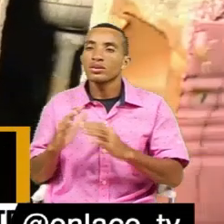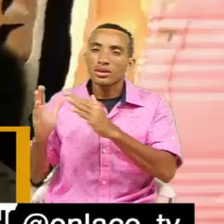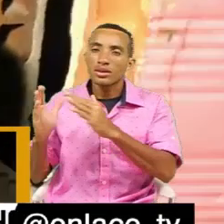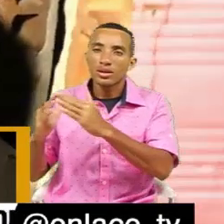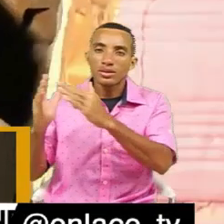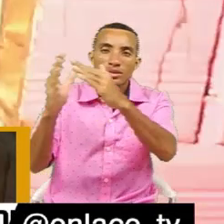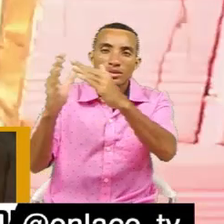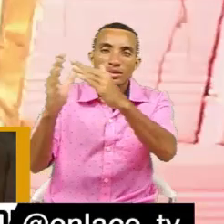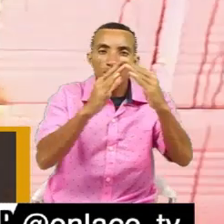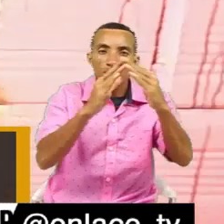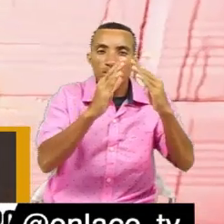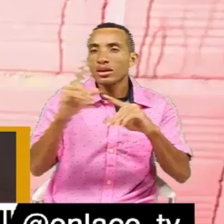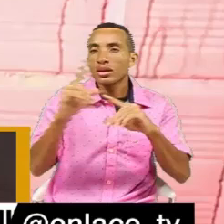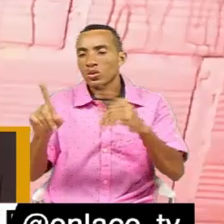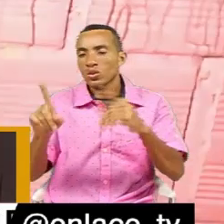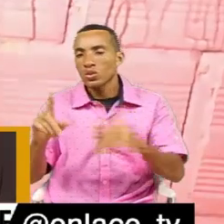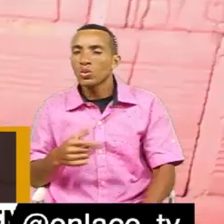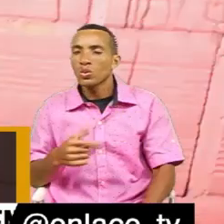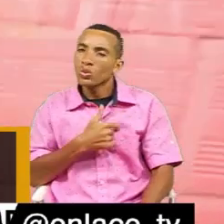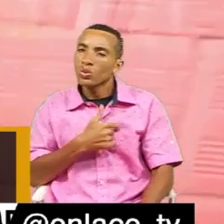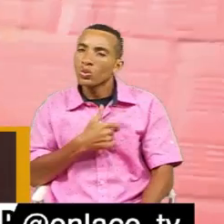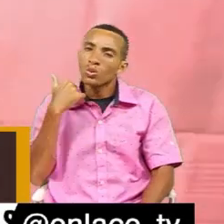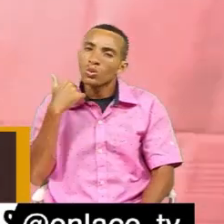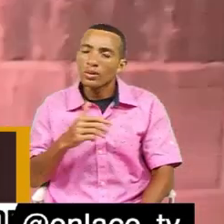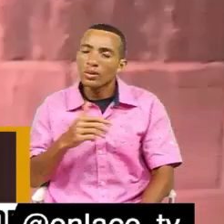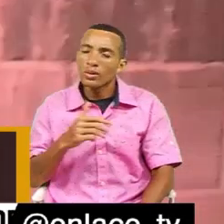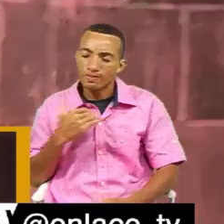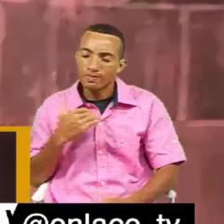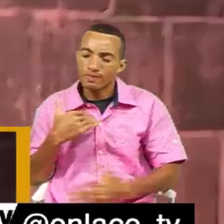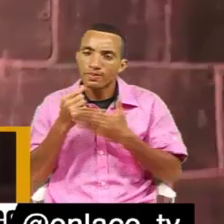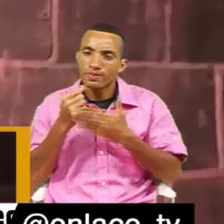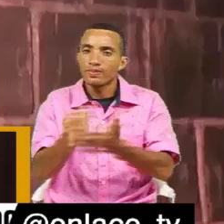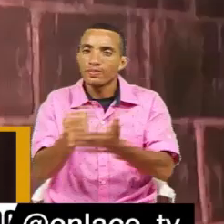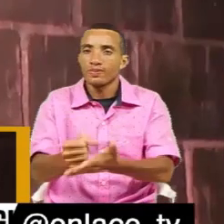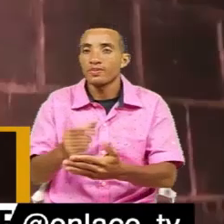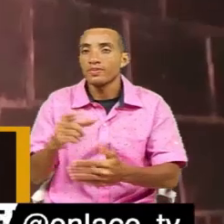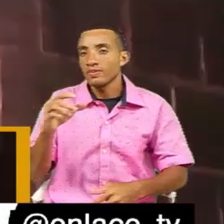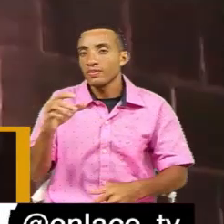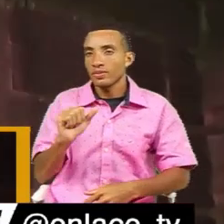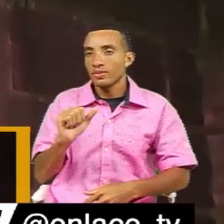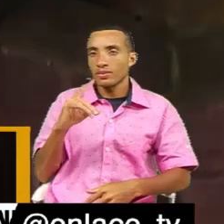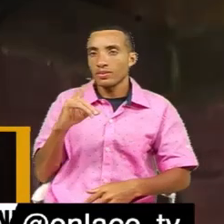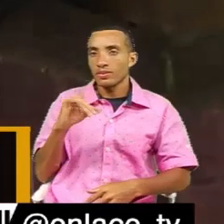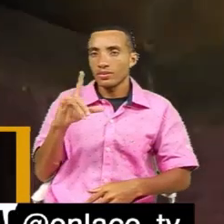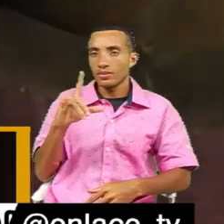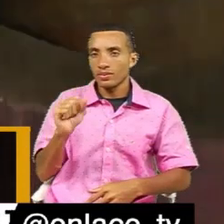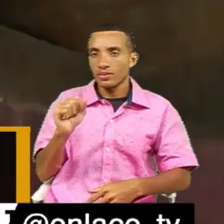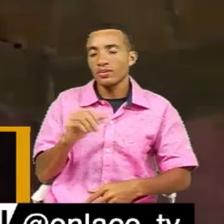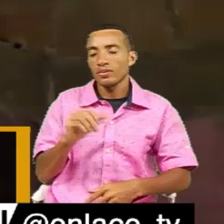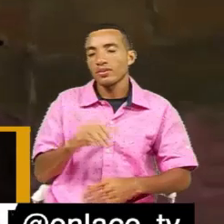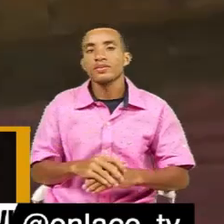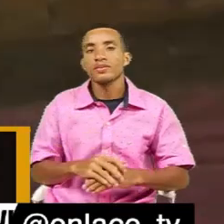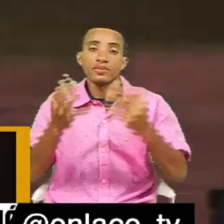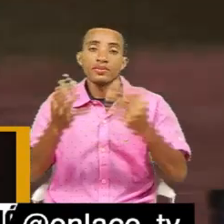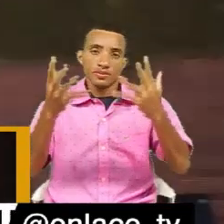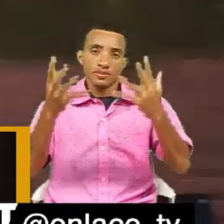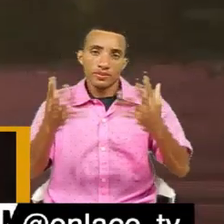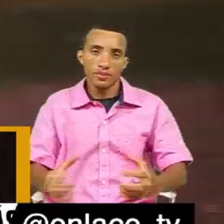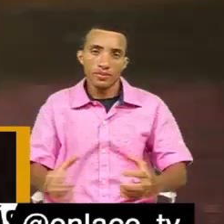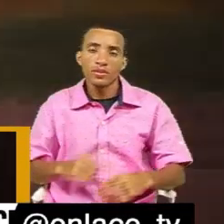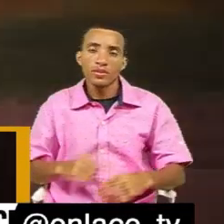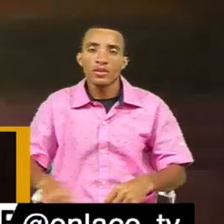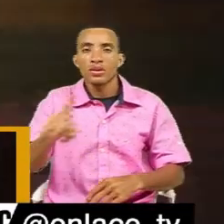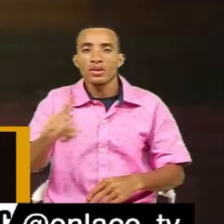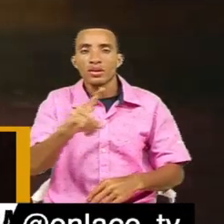pidiéndole a esos buenos corazones para que se solidaricen con la señora Adiela Cárdenas. La verdad que en estos momentos queremos y ojalá